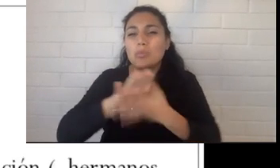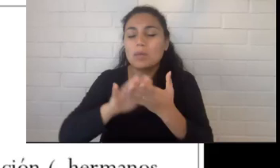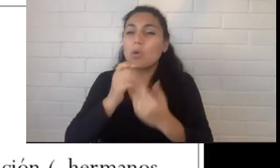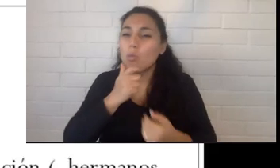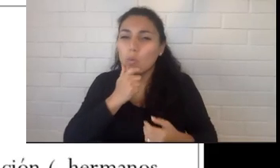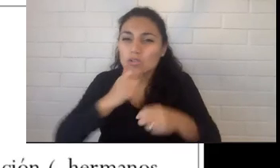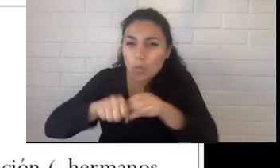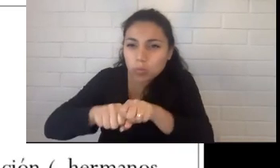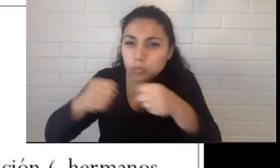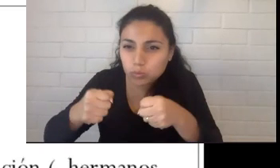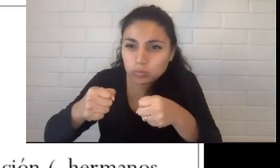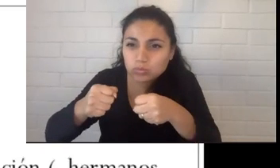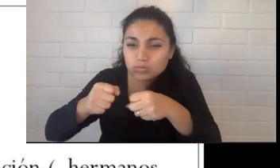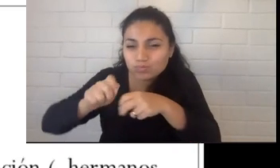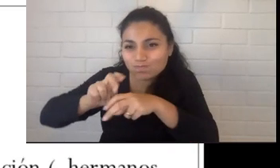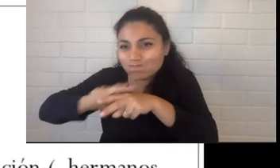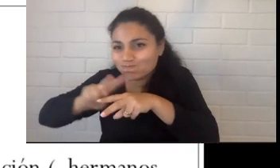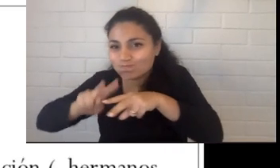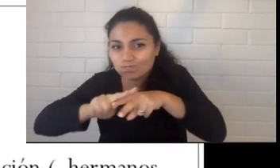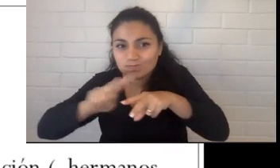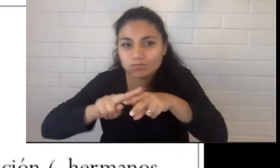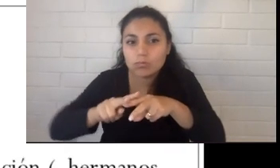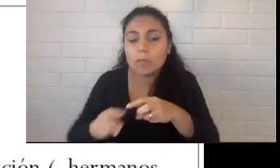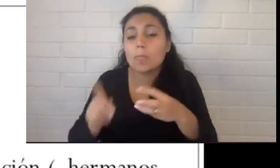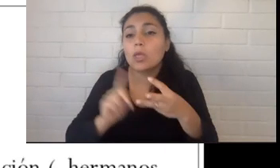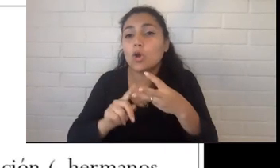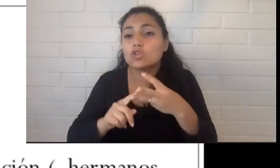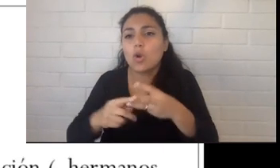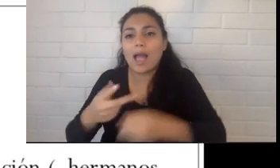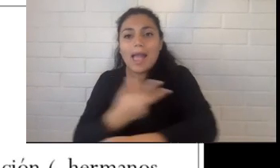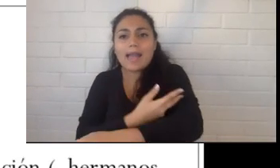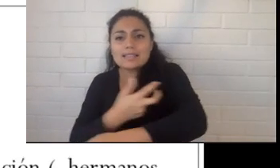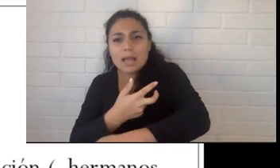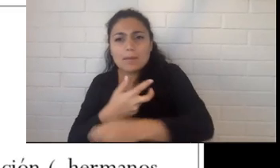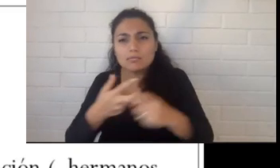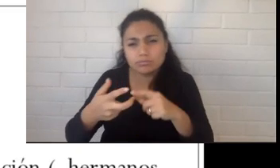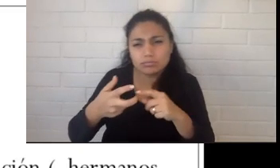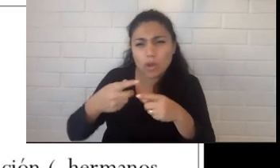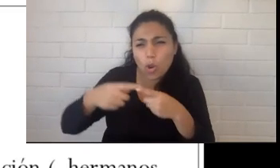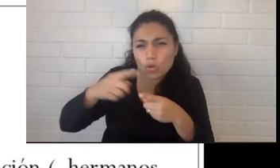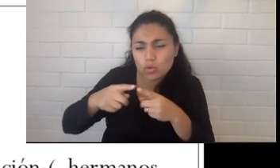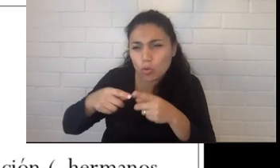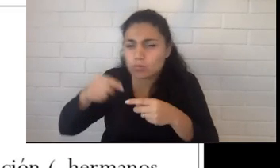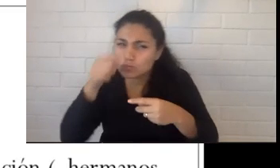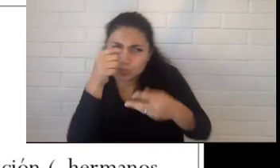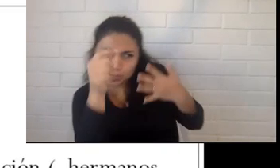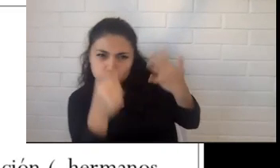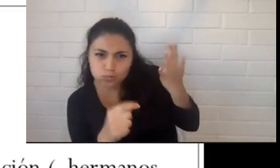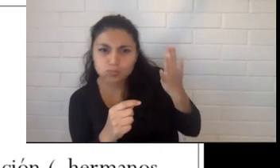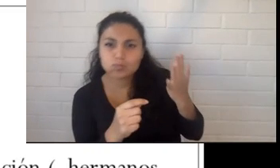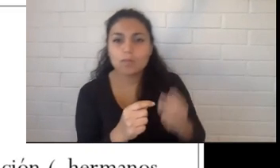Como los instrumentos para tomar exámenes, como lo habíamos dicho anteriormente, tenemos la resonancia nuclear magnética,